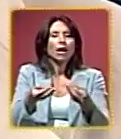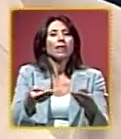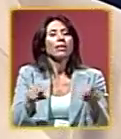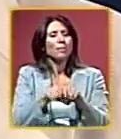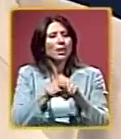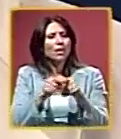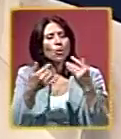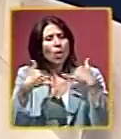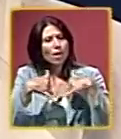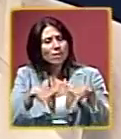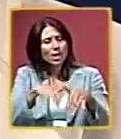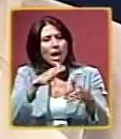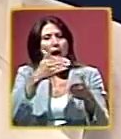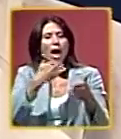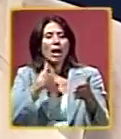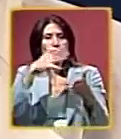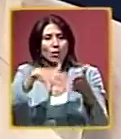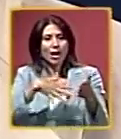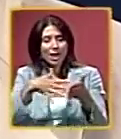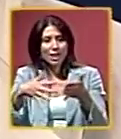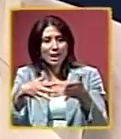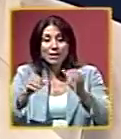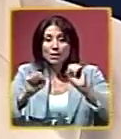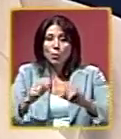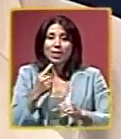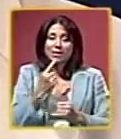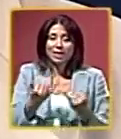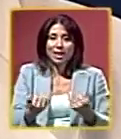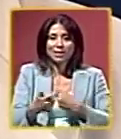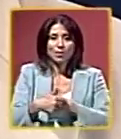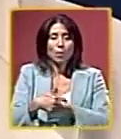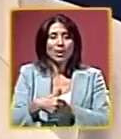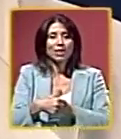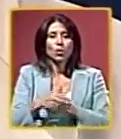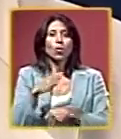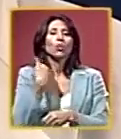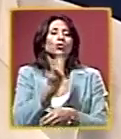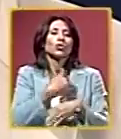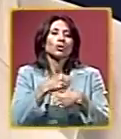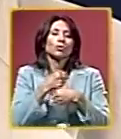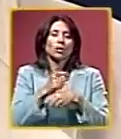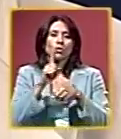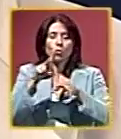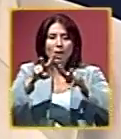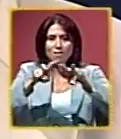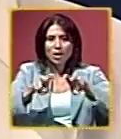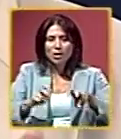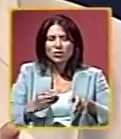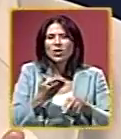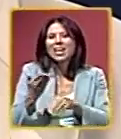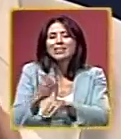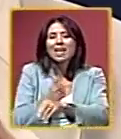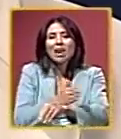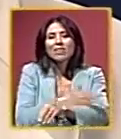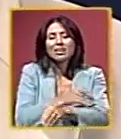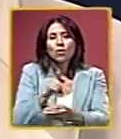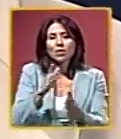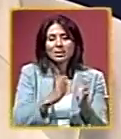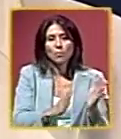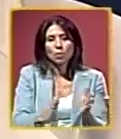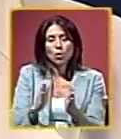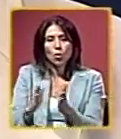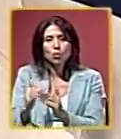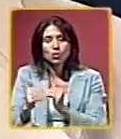agenda todavía, y sobre todo se puede decir que en este momento hemos hecho una valoración de lo que se ha avanzado en este proceso de largo